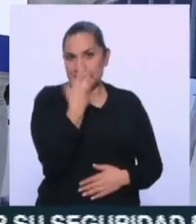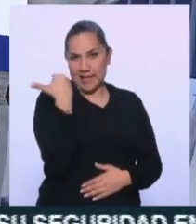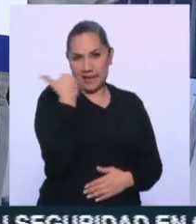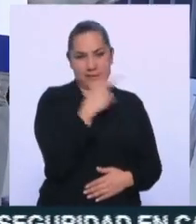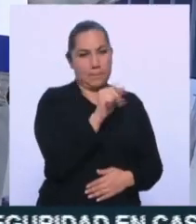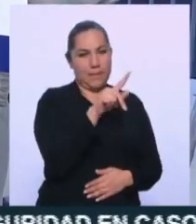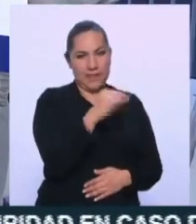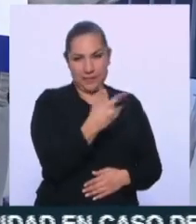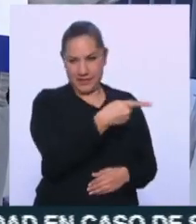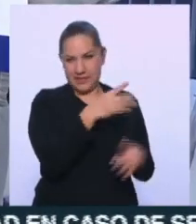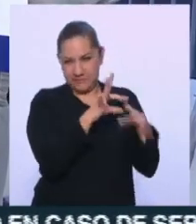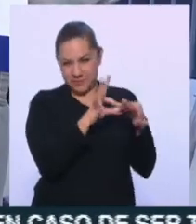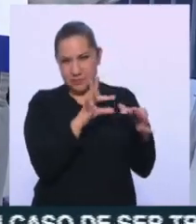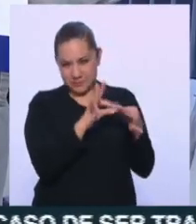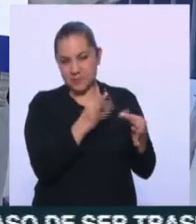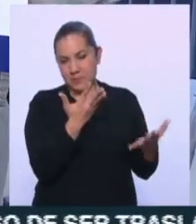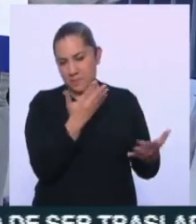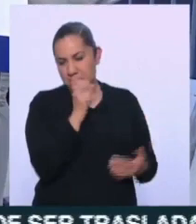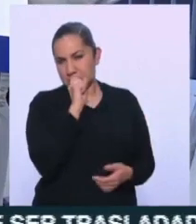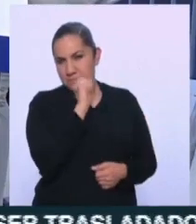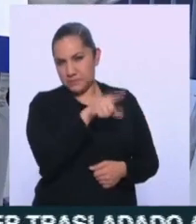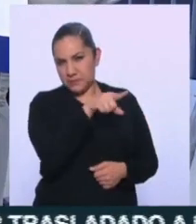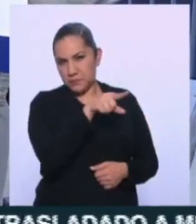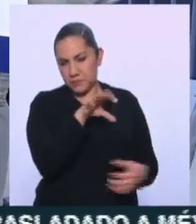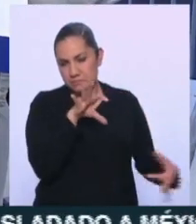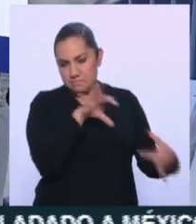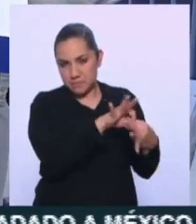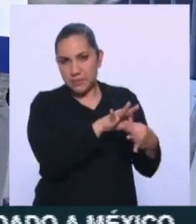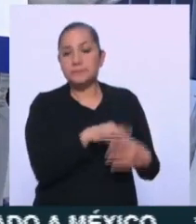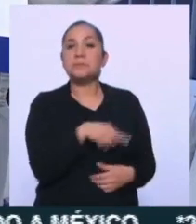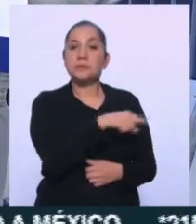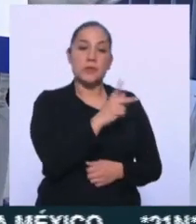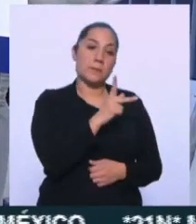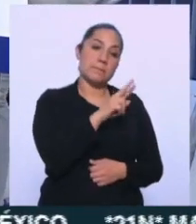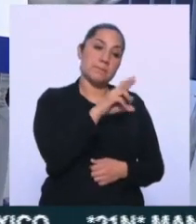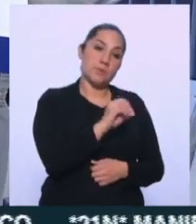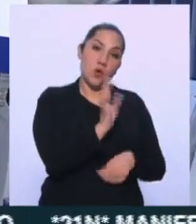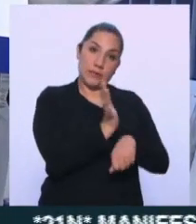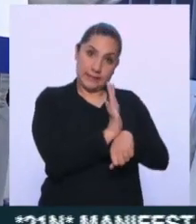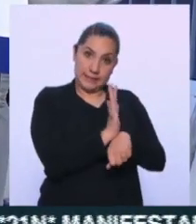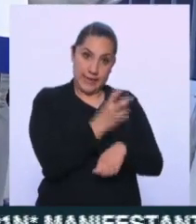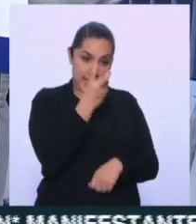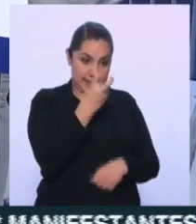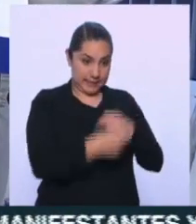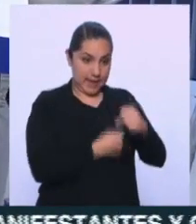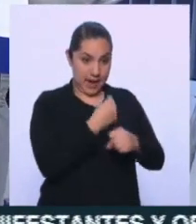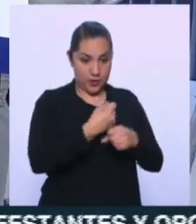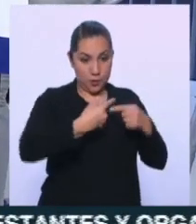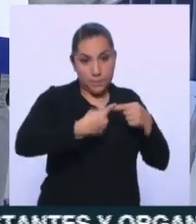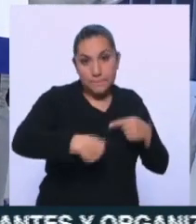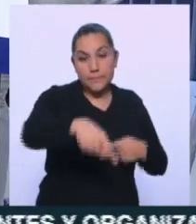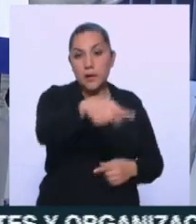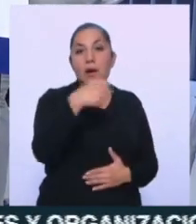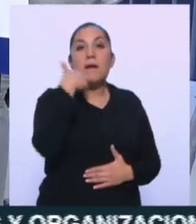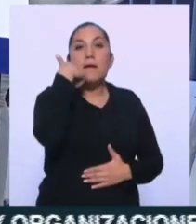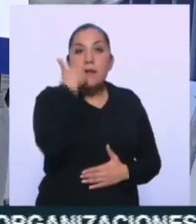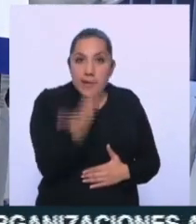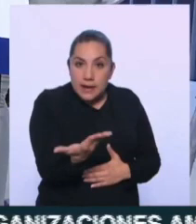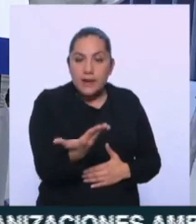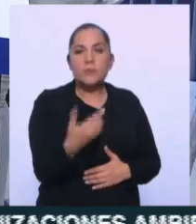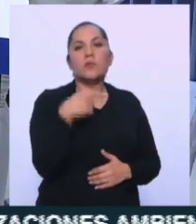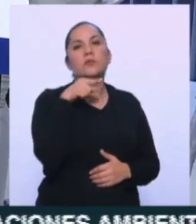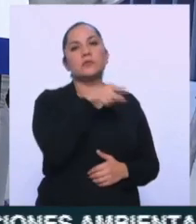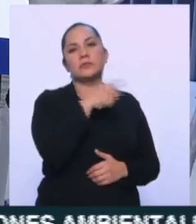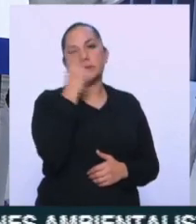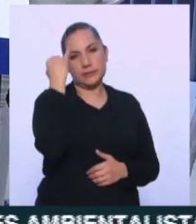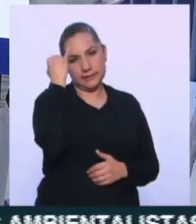¿no? Además, parte del plan de trabajo de Procine para este año es un proyecto de alfabetización audiovisual que estamos